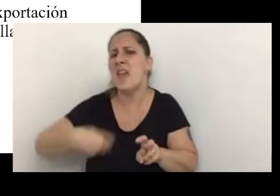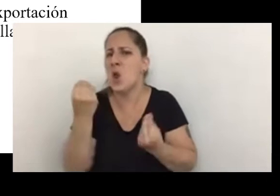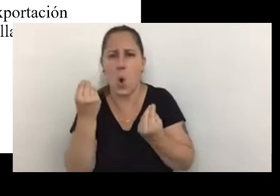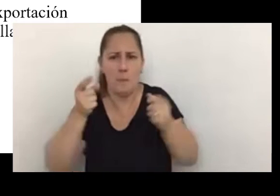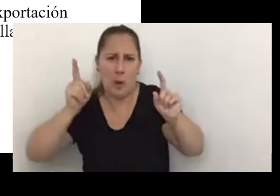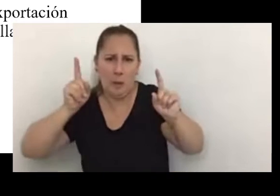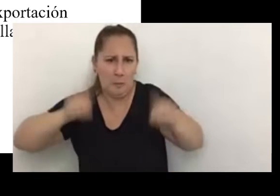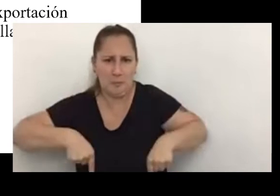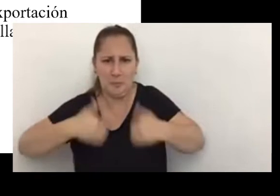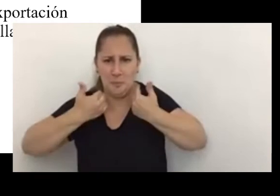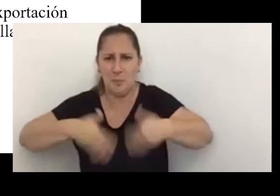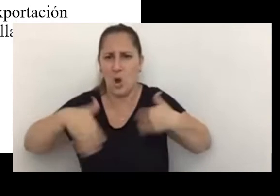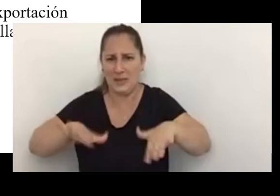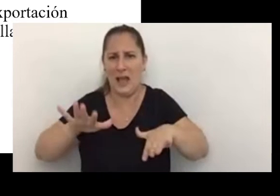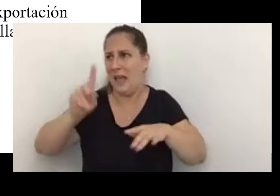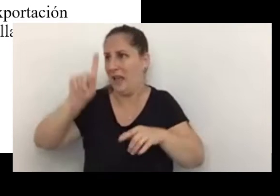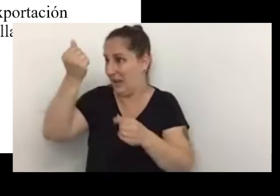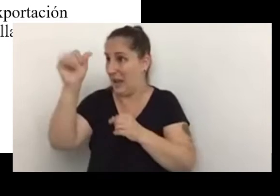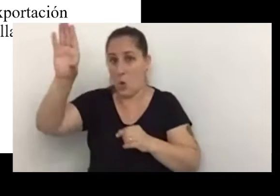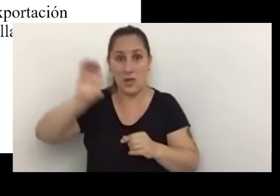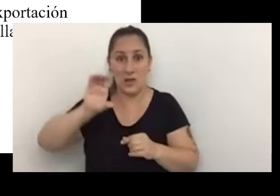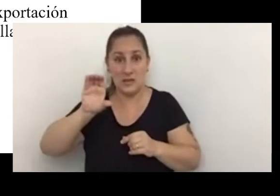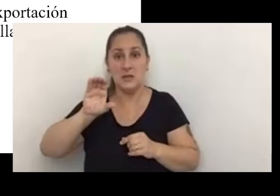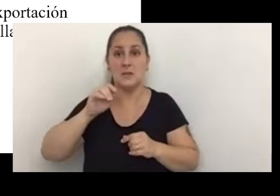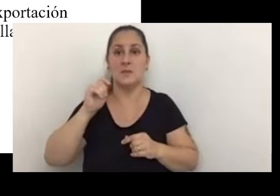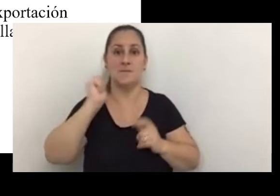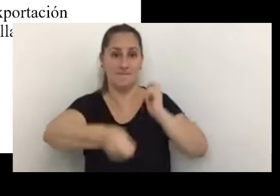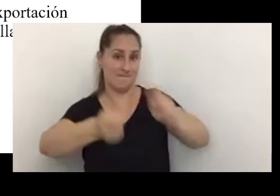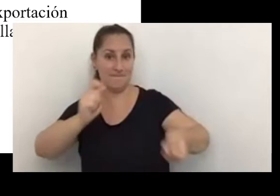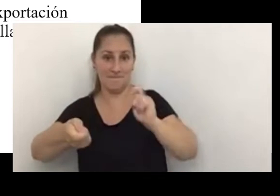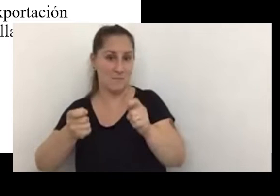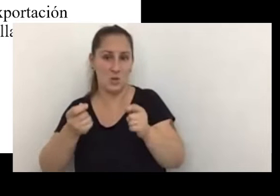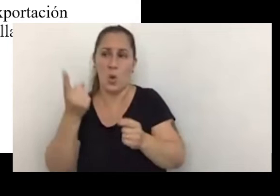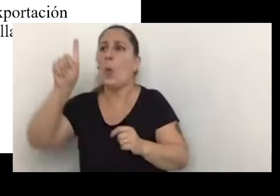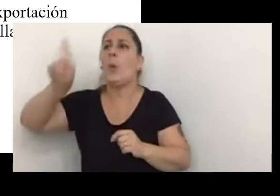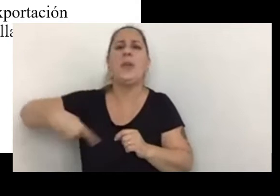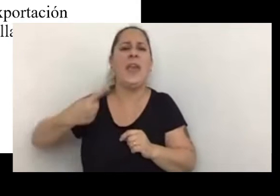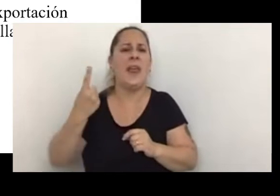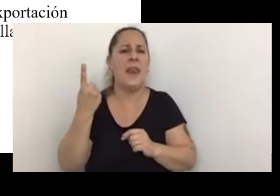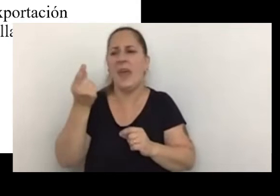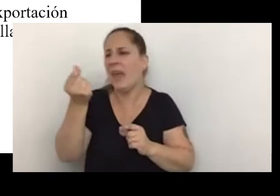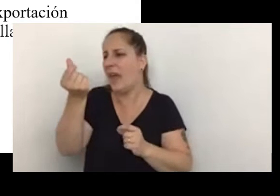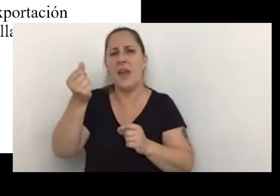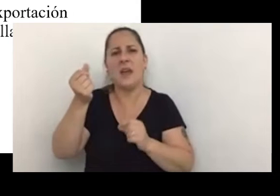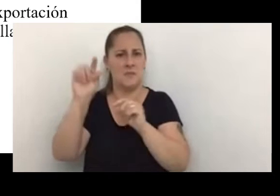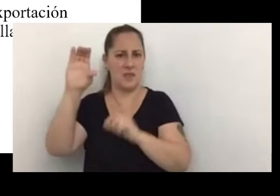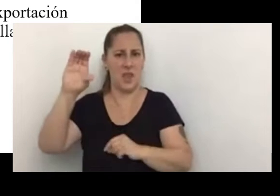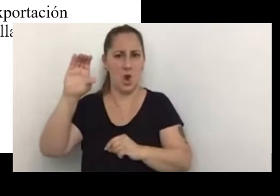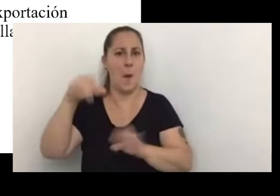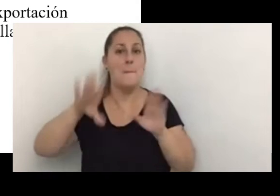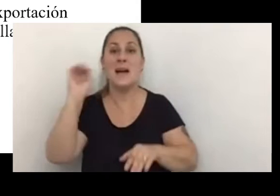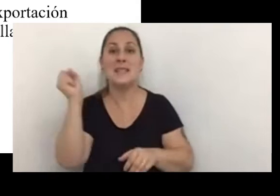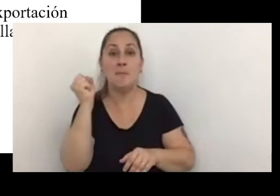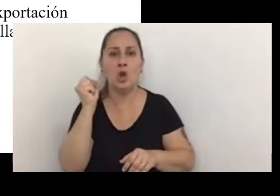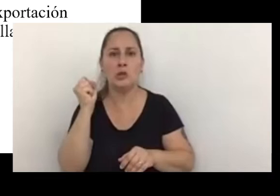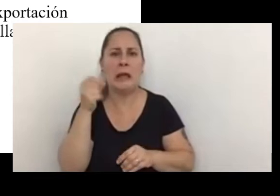con, digamos, el emperador Vespasiano, no importa de dónde se obtenga el recurso, sino el fin que le voy a